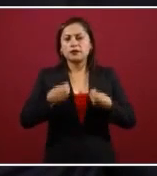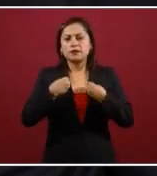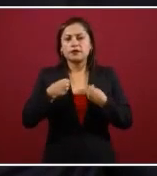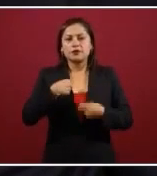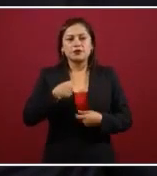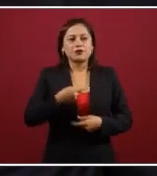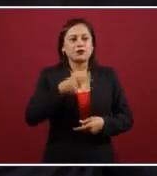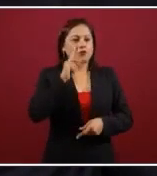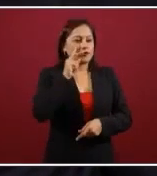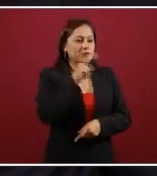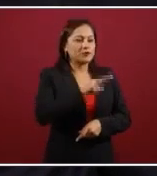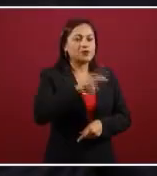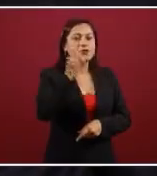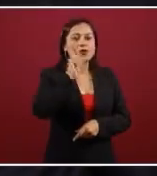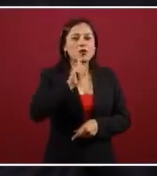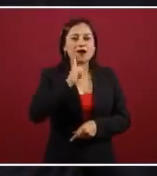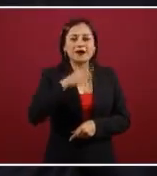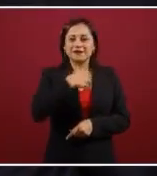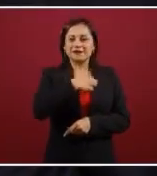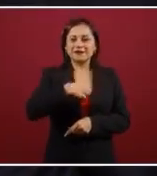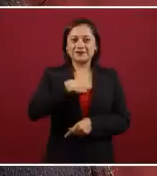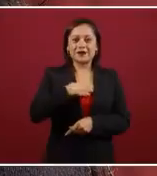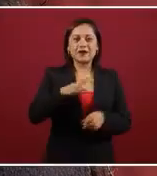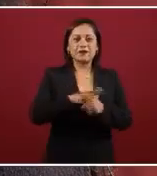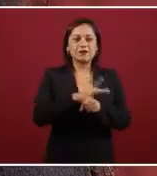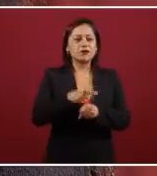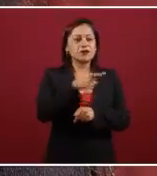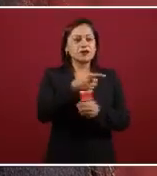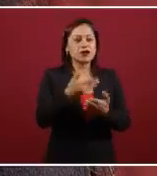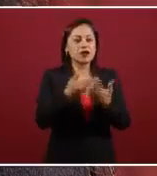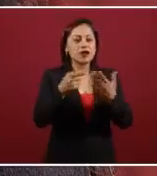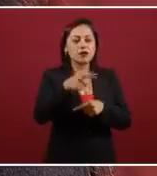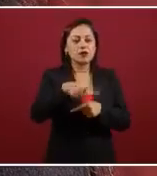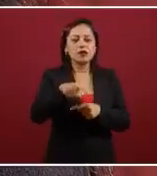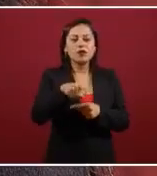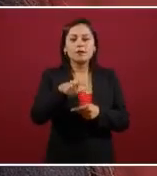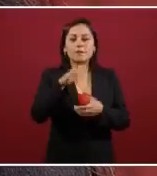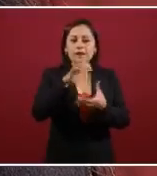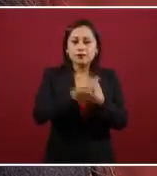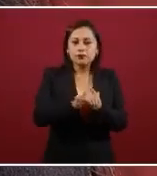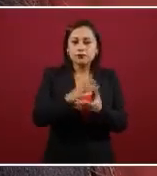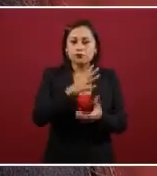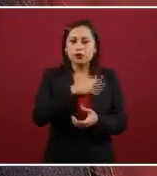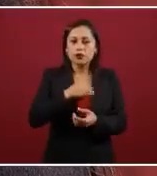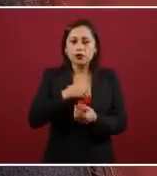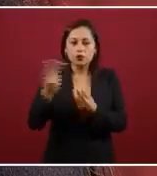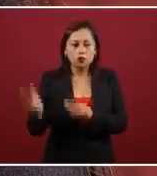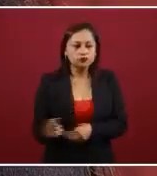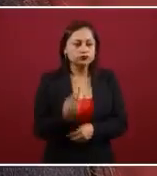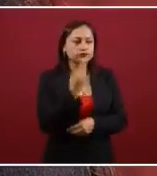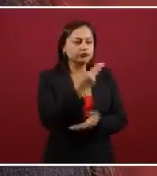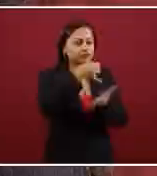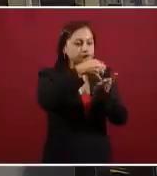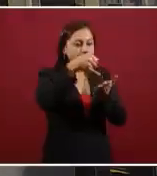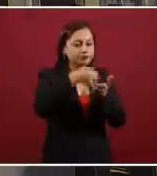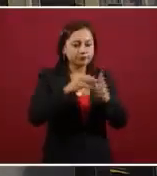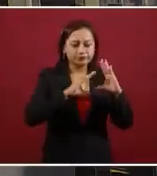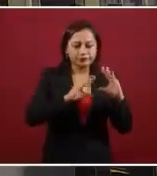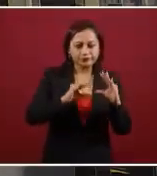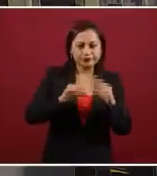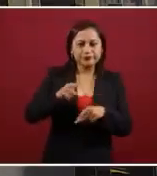sus esposos pueden llevar a sus hijos a la siembra y enseñarles en qué trabajan. Entonces, son parte de algunas